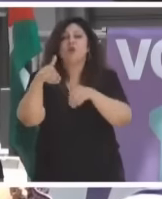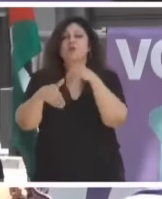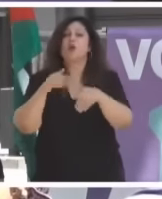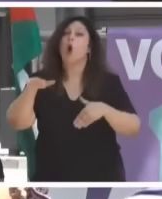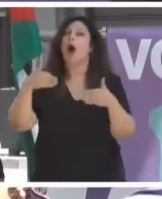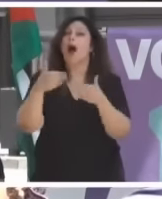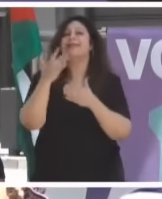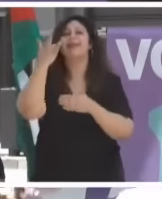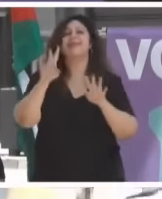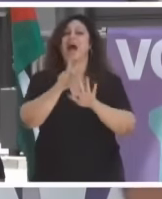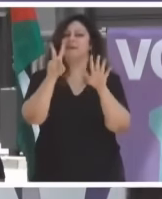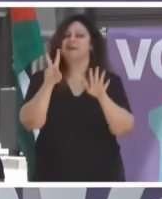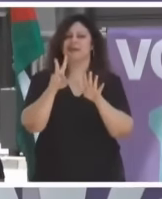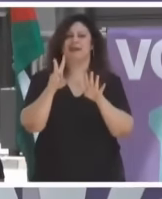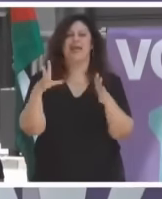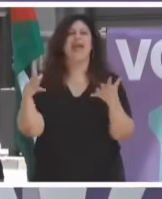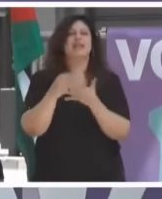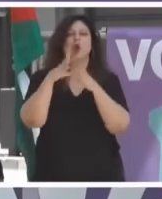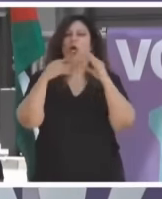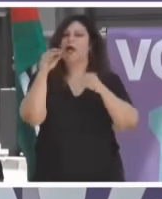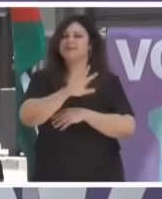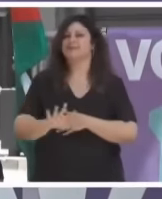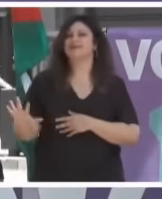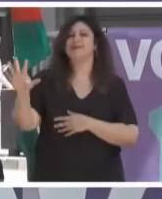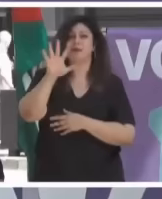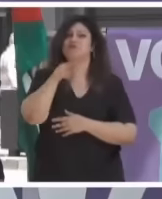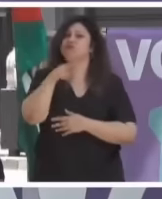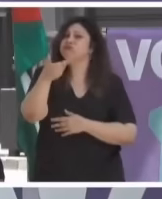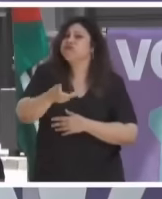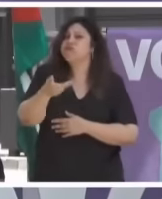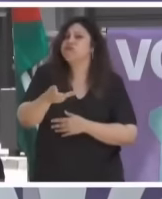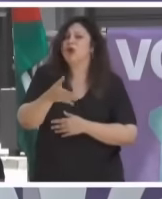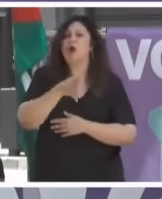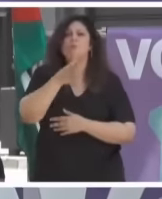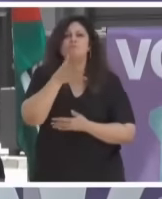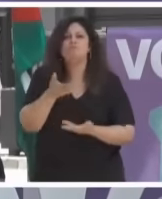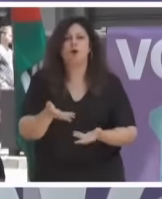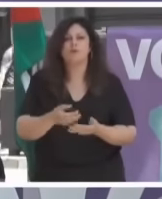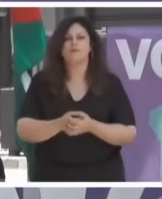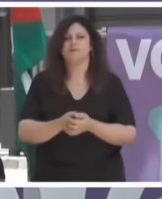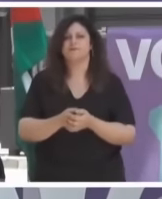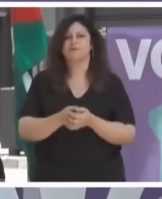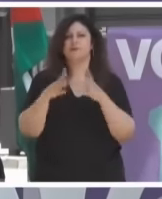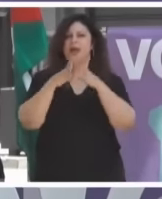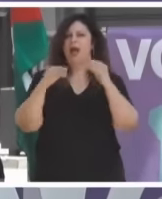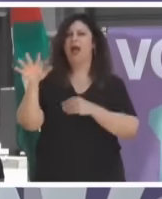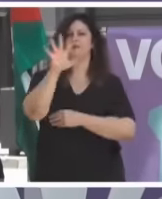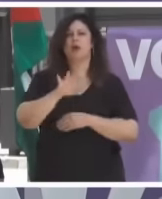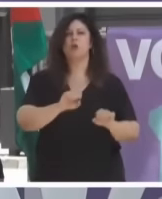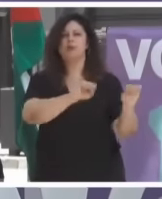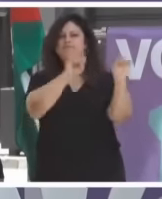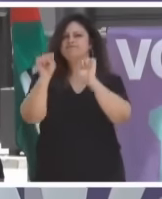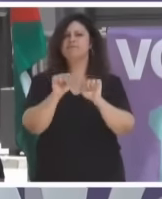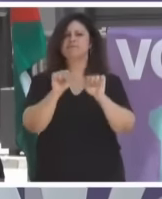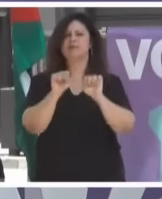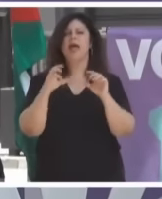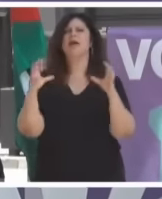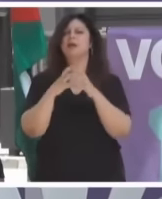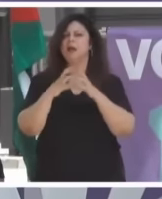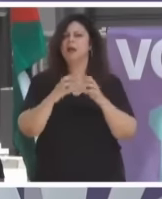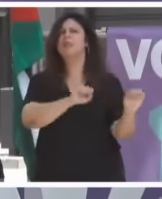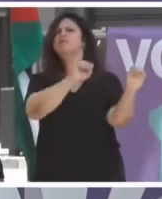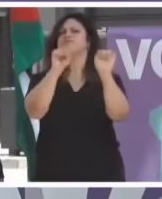rincón de nuestra tierra. Y es importante porque defender Andalucía, defender